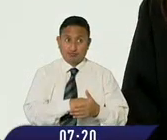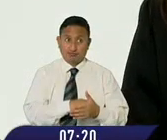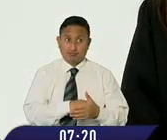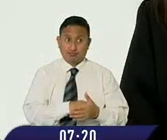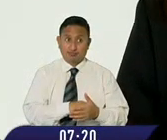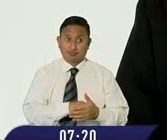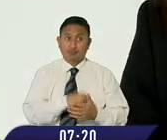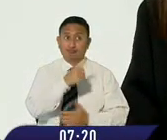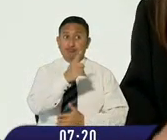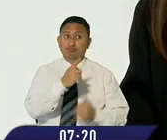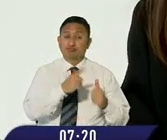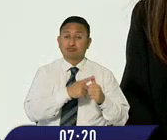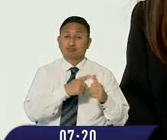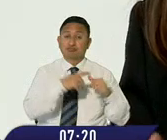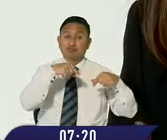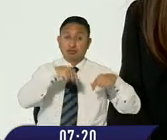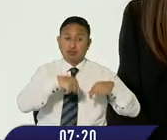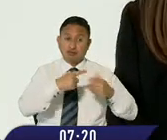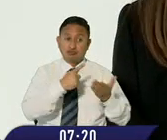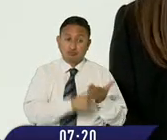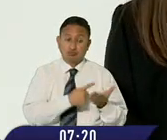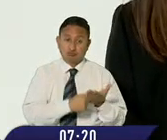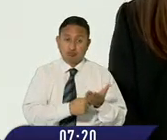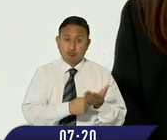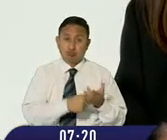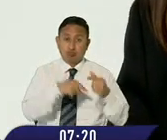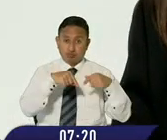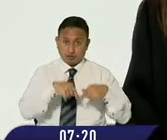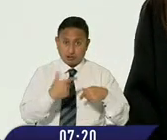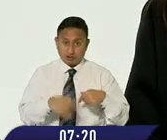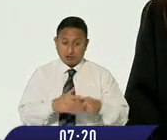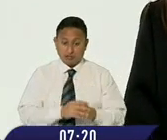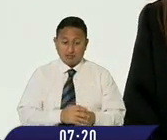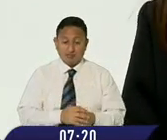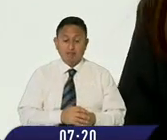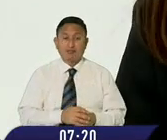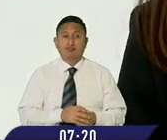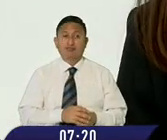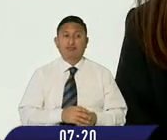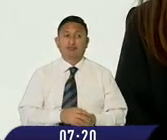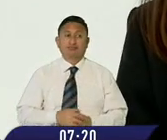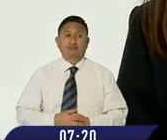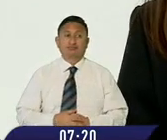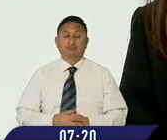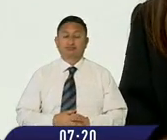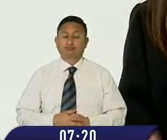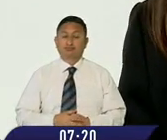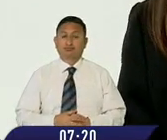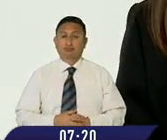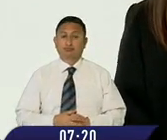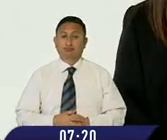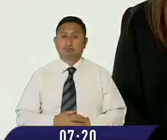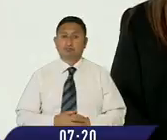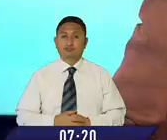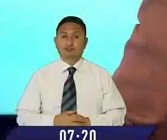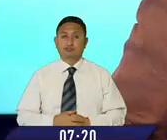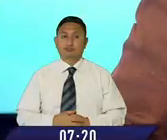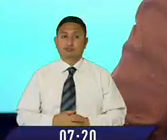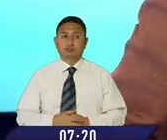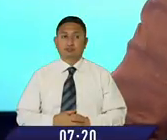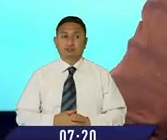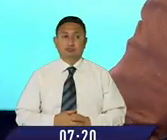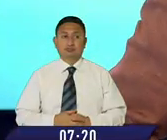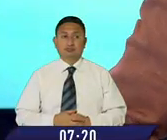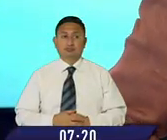punto que hay que superar para poder tratar este tema, debatirlo a profundidad. Informó Valeria Navarro. Y